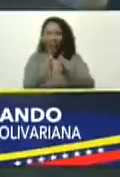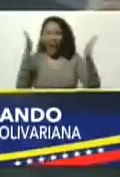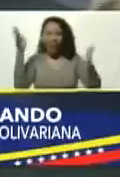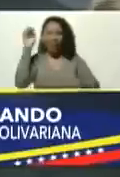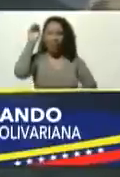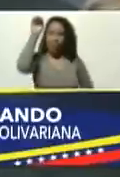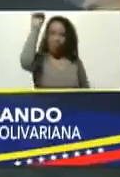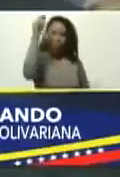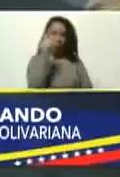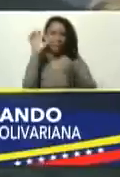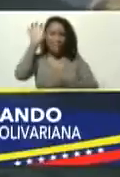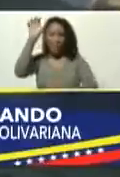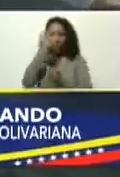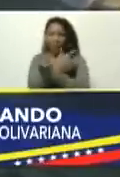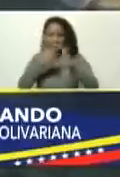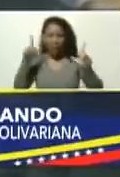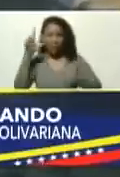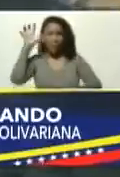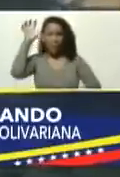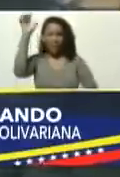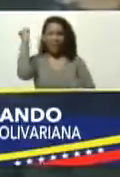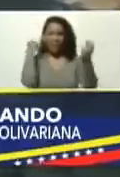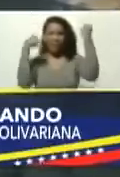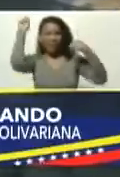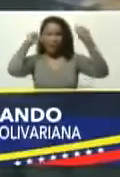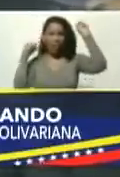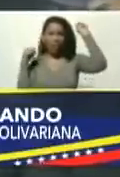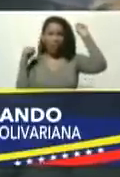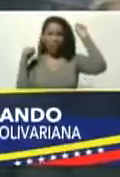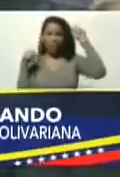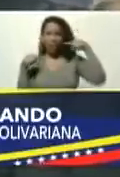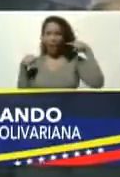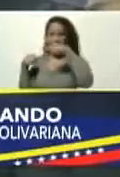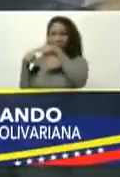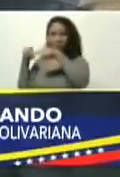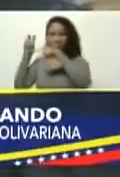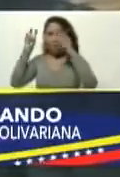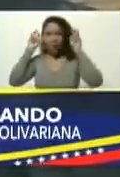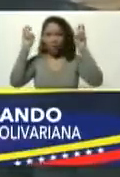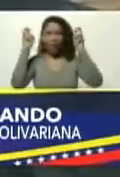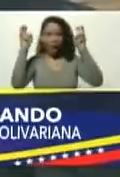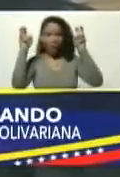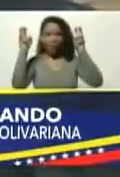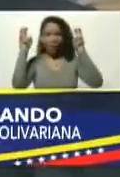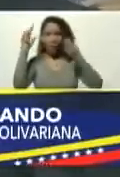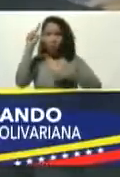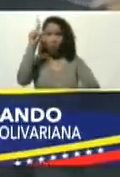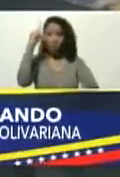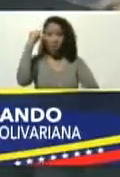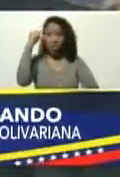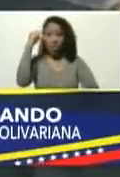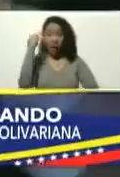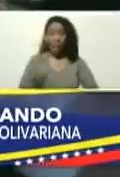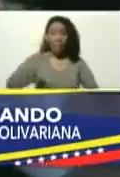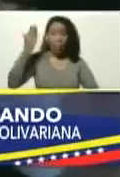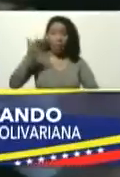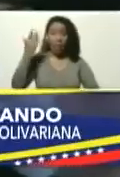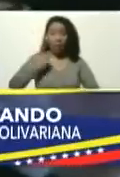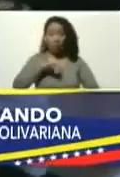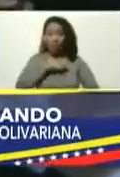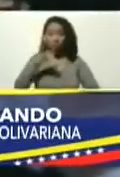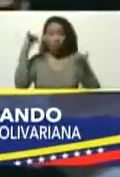de patria libre, de patria rebelde. En ese marco de un día glorioso en donde estamos